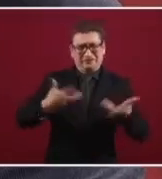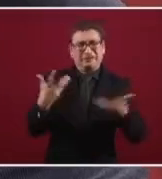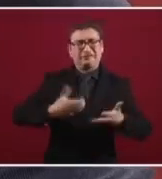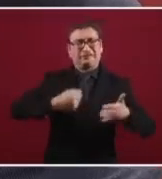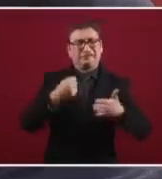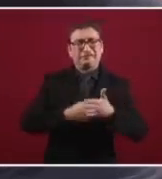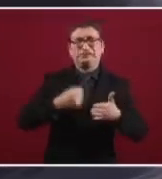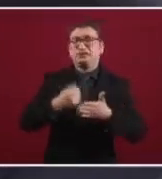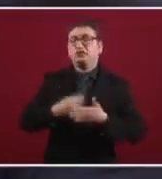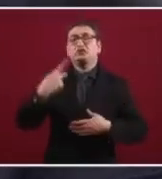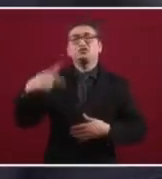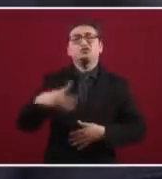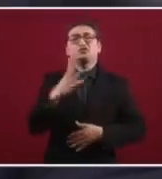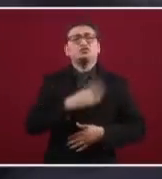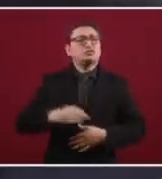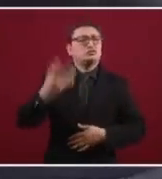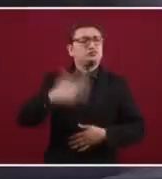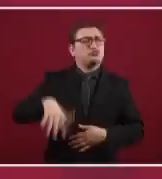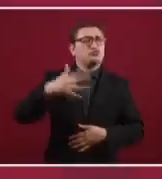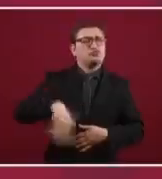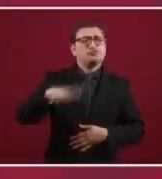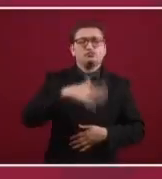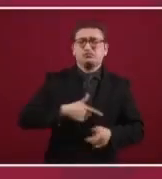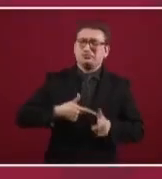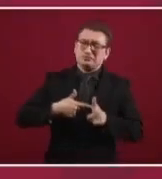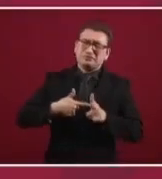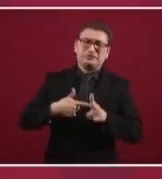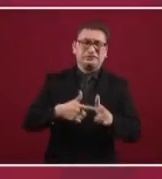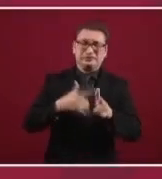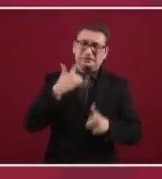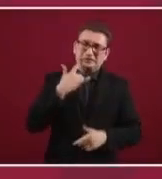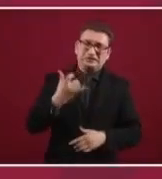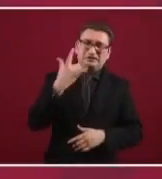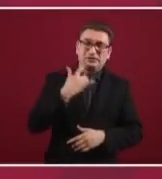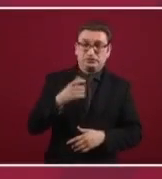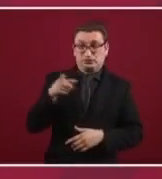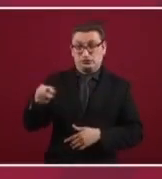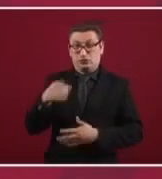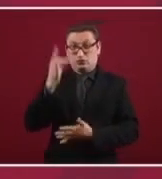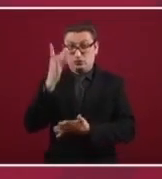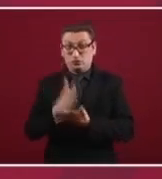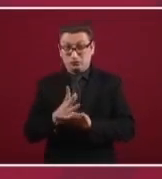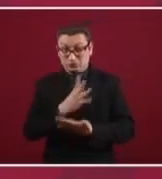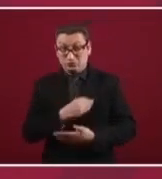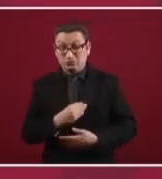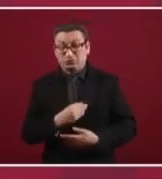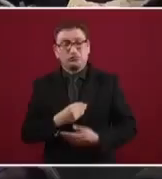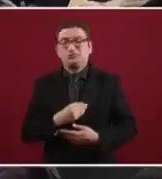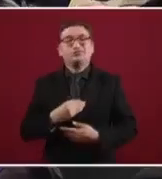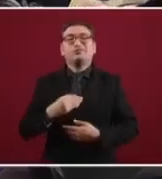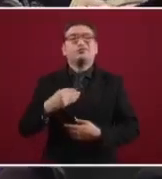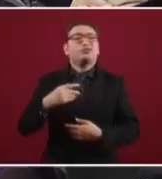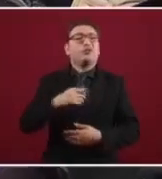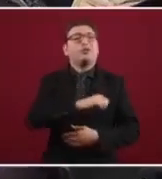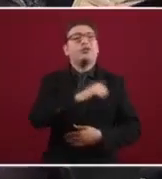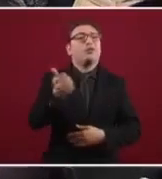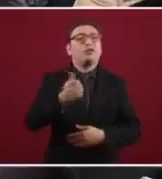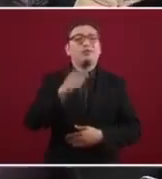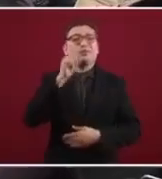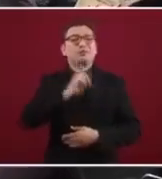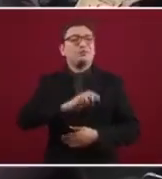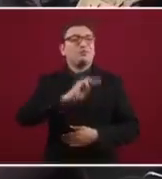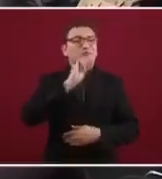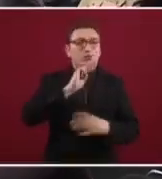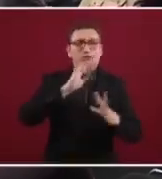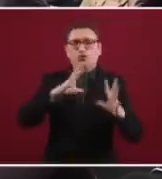por encontrar a su hijo, y no solo eso, sino se une con otras madres